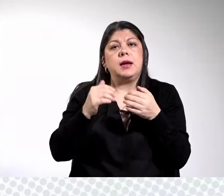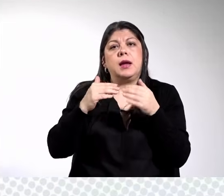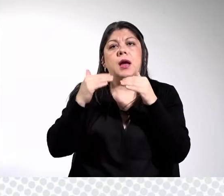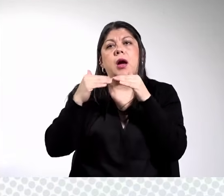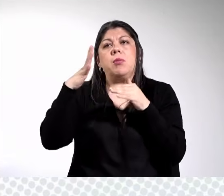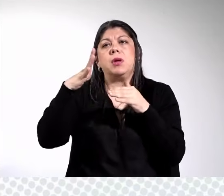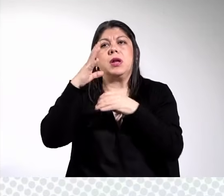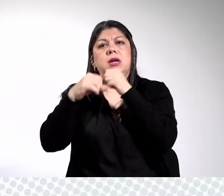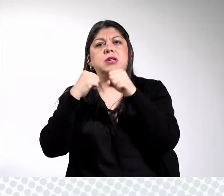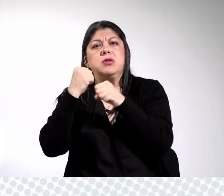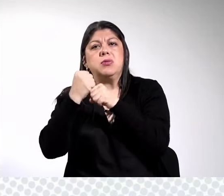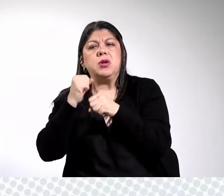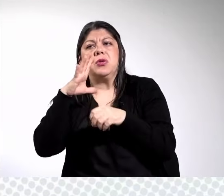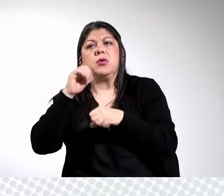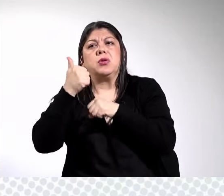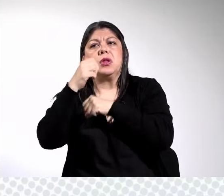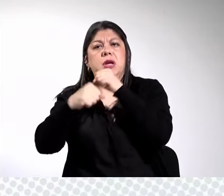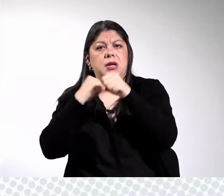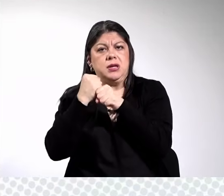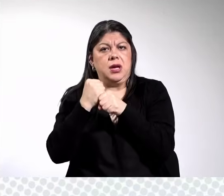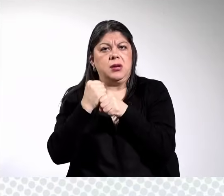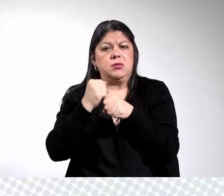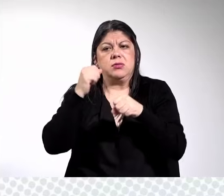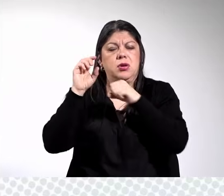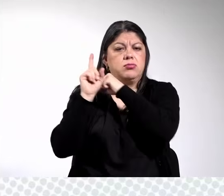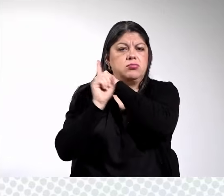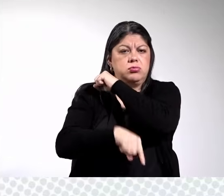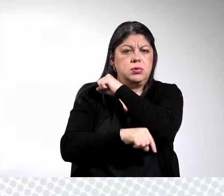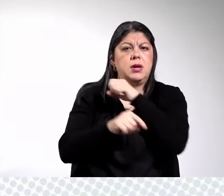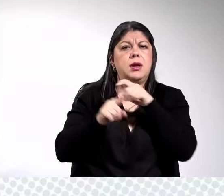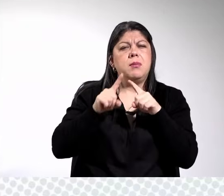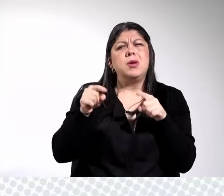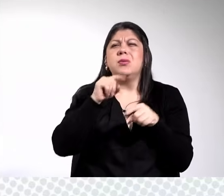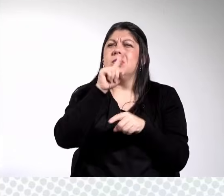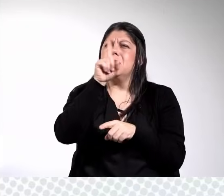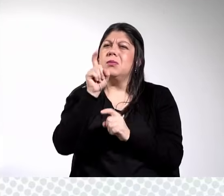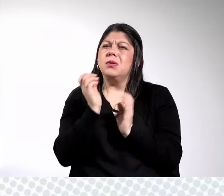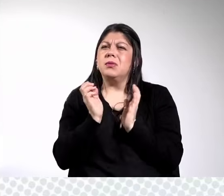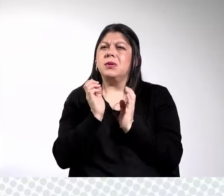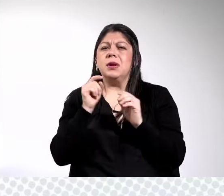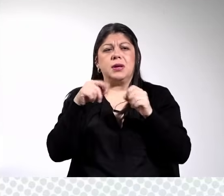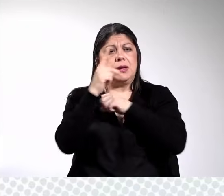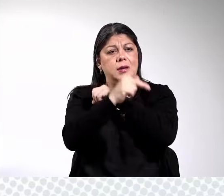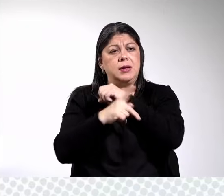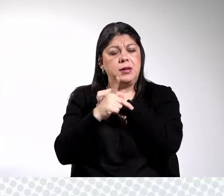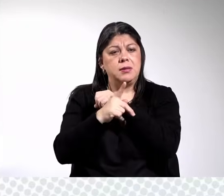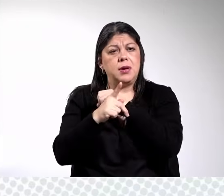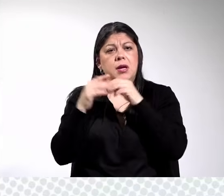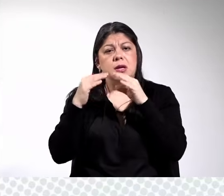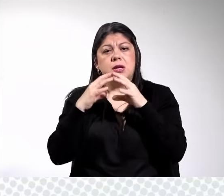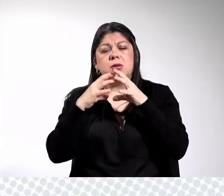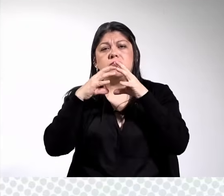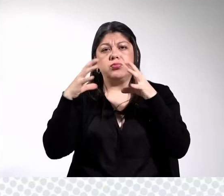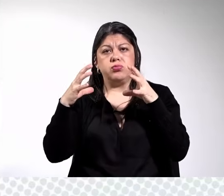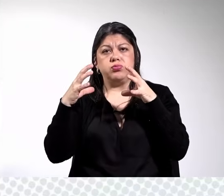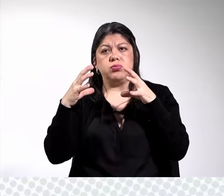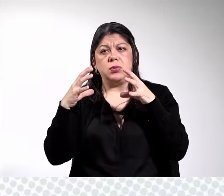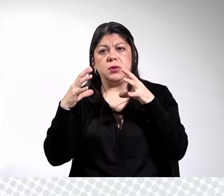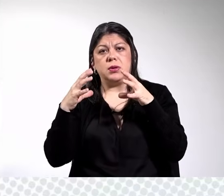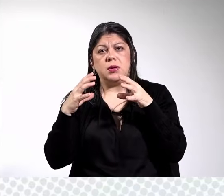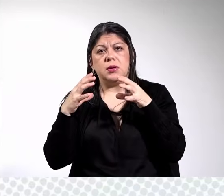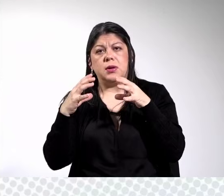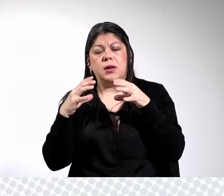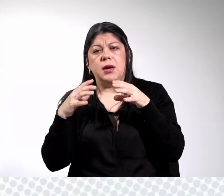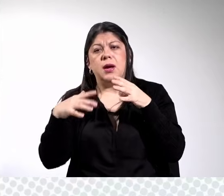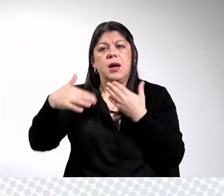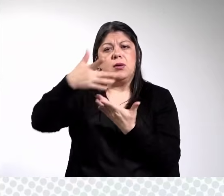o 10 años de una pena. Yo misma he querido hacer eso. Pero la pregunta es, si en este país se suma una cantidad de X cosa